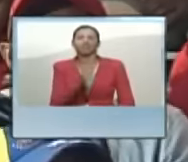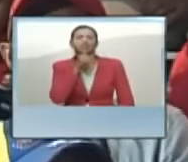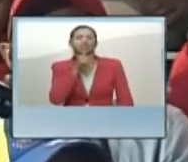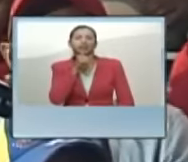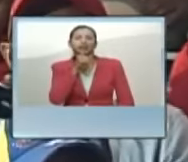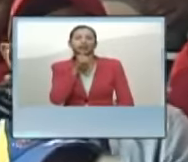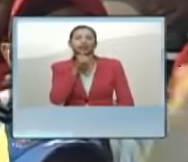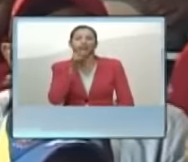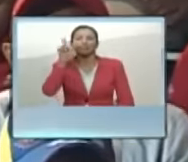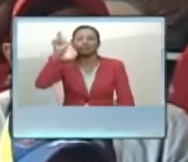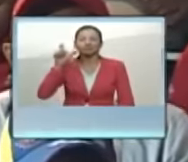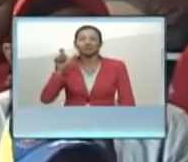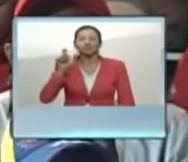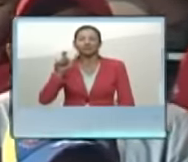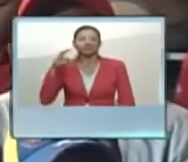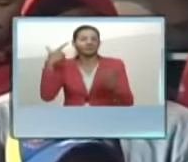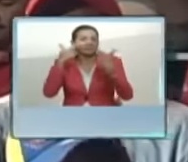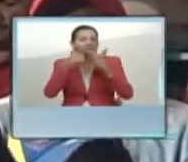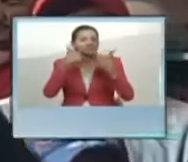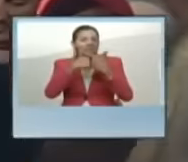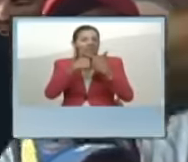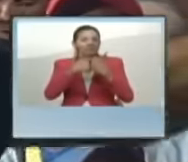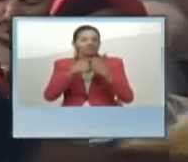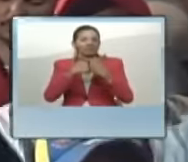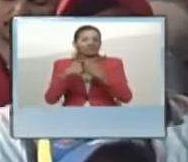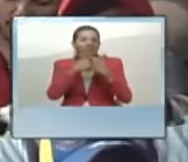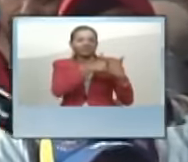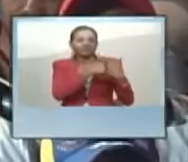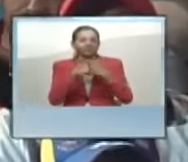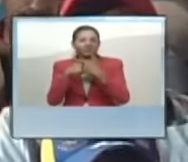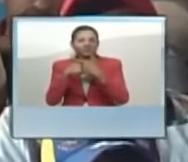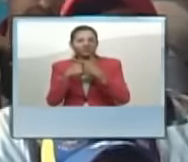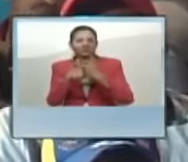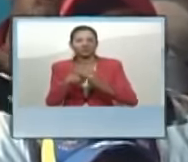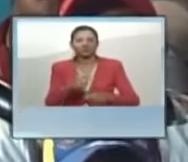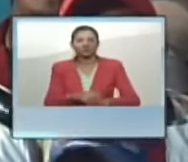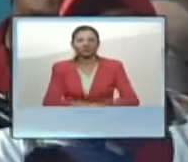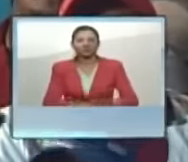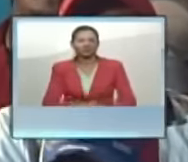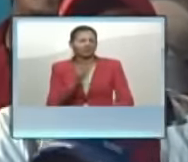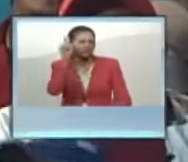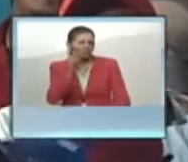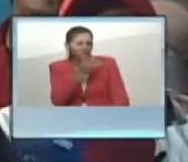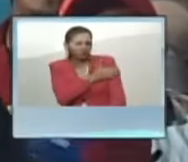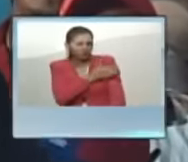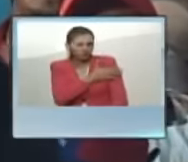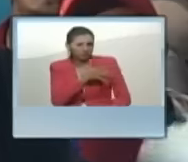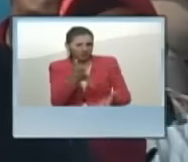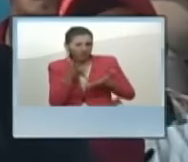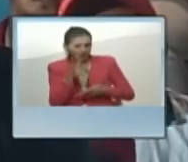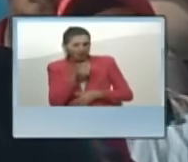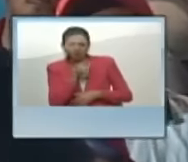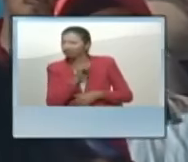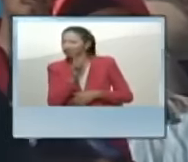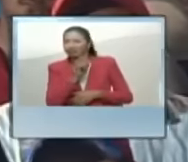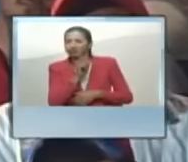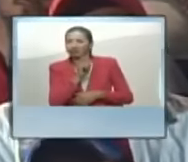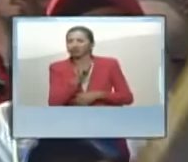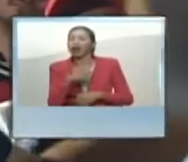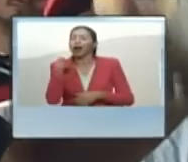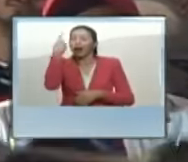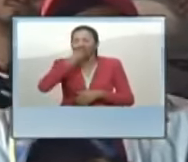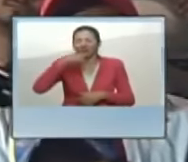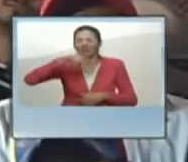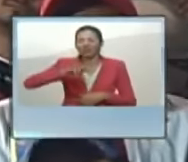enemigo. Nuestro enemigo ni siquiera son los tipitos estos que ganaron la Asamblea Nacional. Esos son, digamos, las caras visibles.